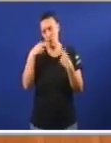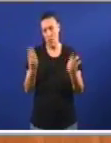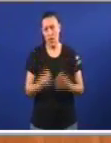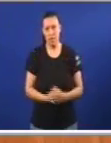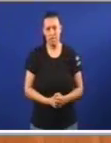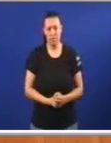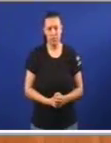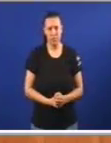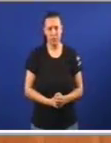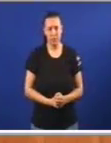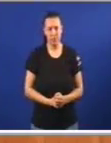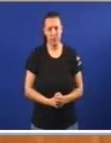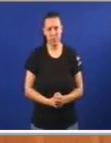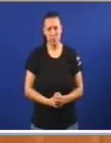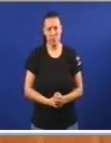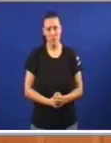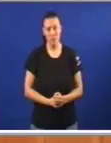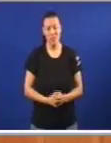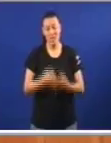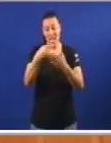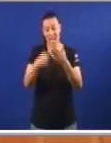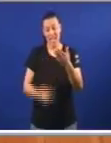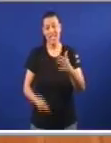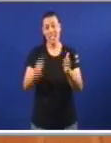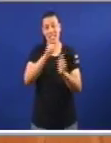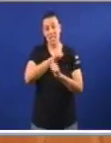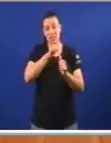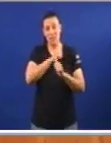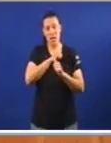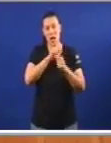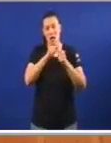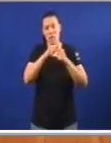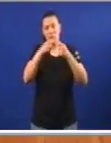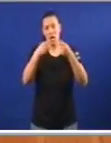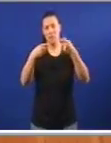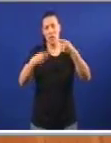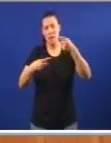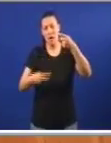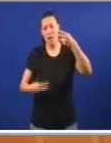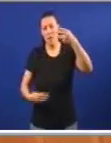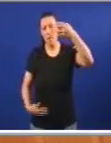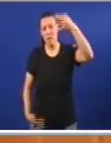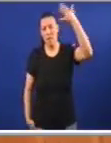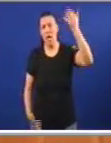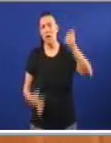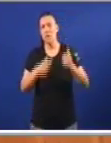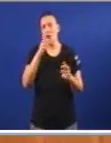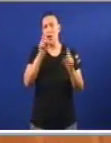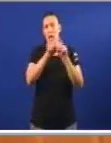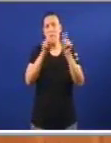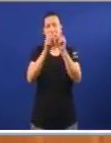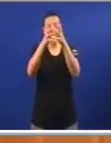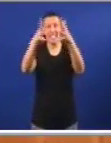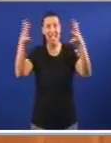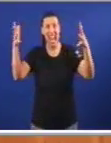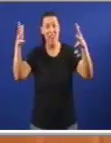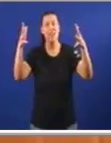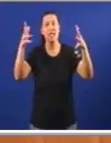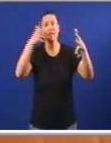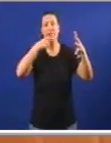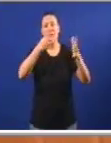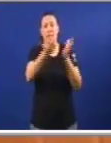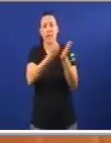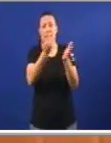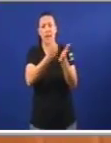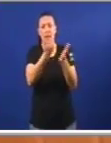tamén que esas listas de espera efectivamente engordan esas contas desas grandes empresas e desas empresas sanitarias e